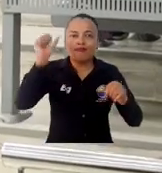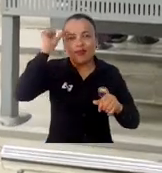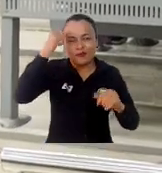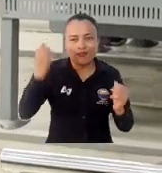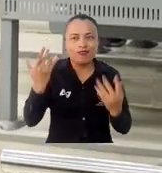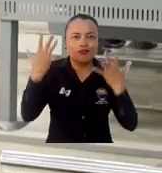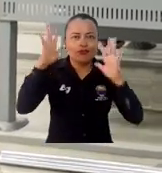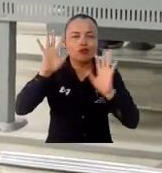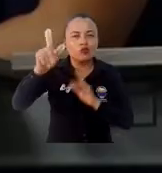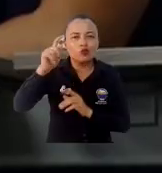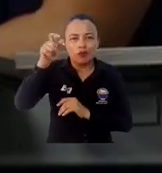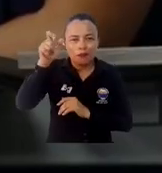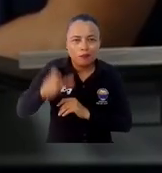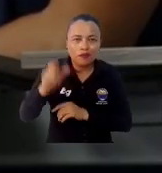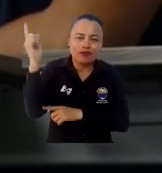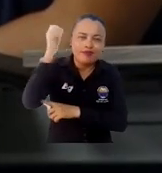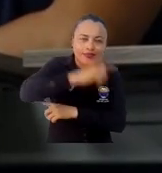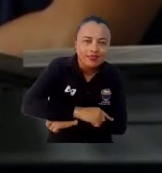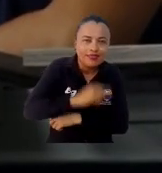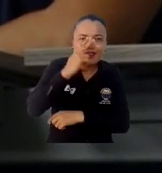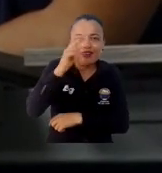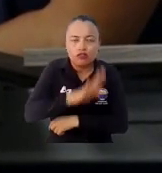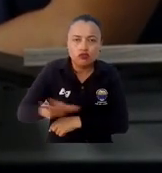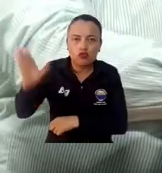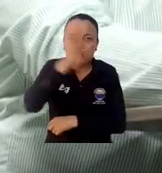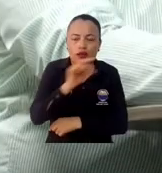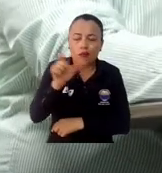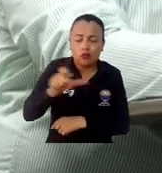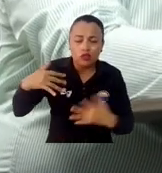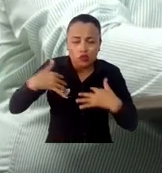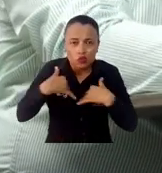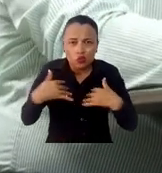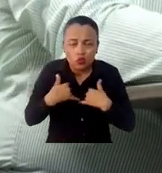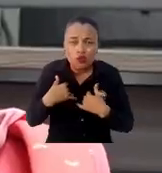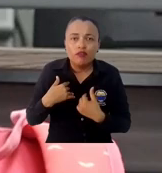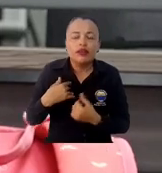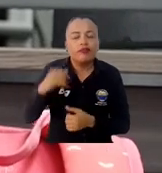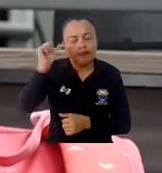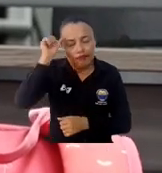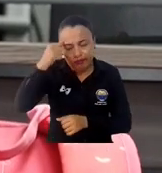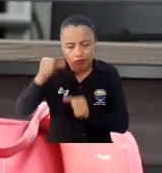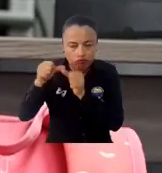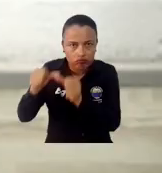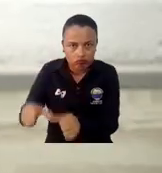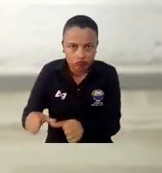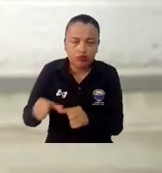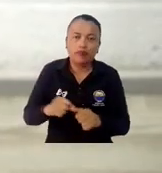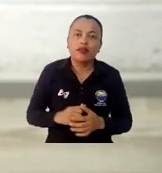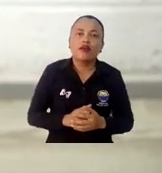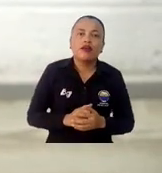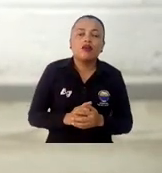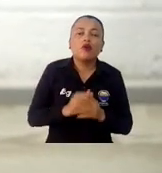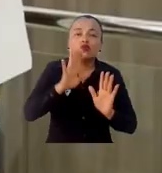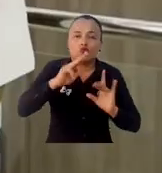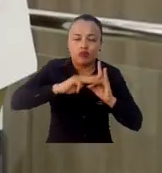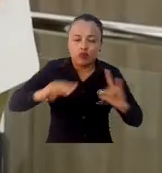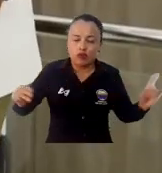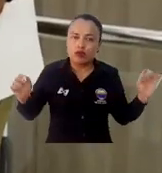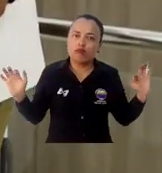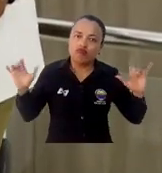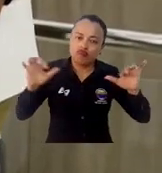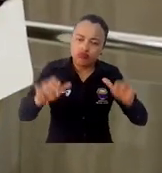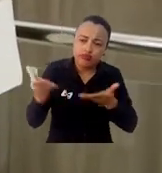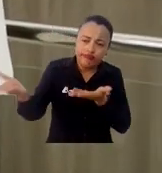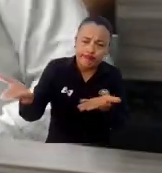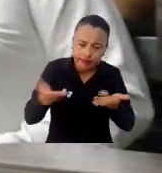como parte de la agenda conmemorativa del Día Nacional de la Memoria y la Solidaridad con las Víctimas del Conflicto Armado, la Universidad del Magdalena